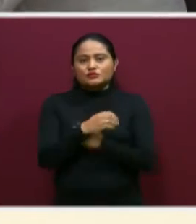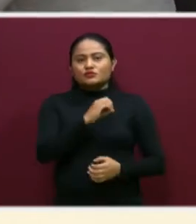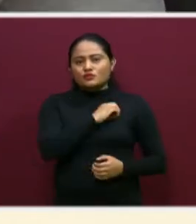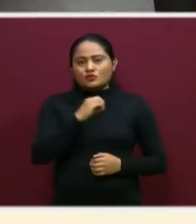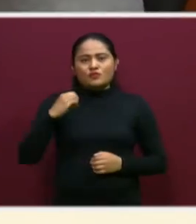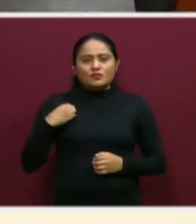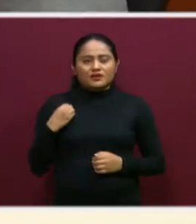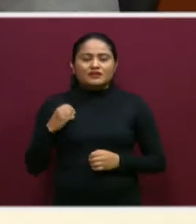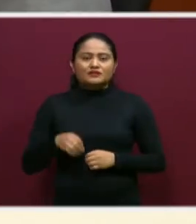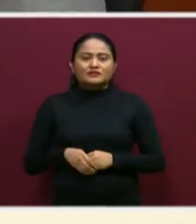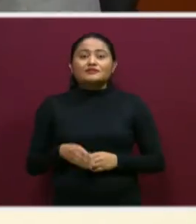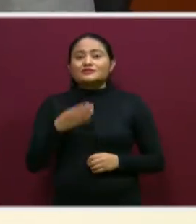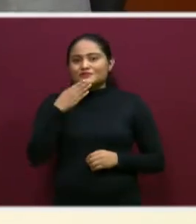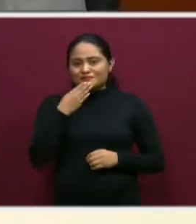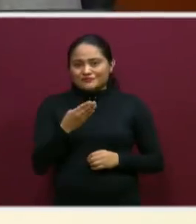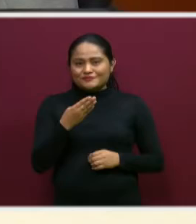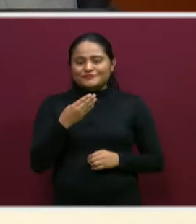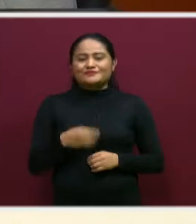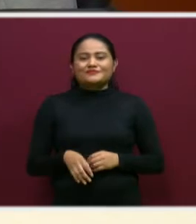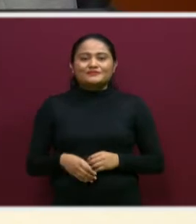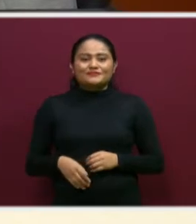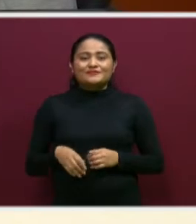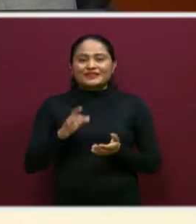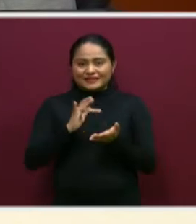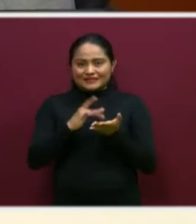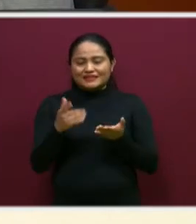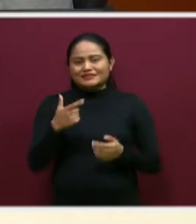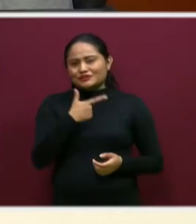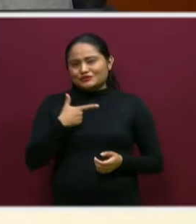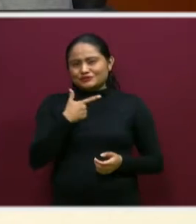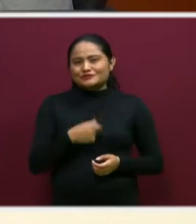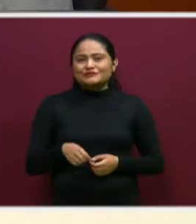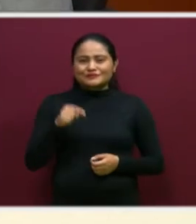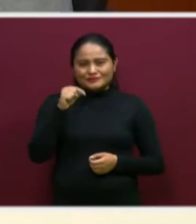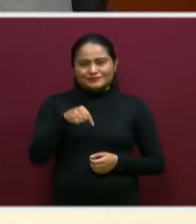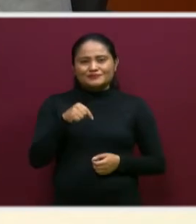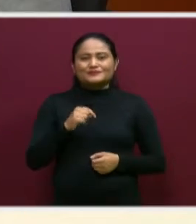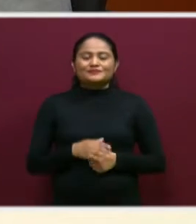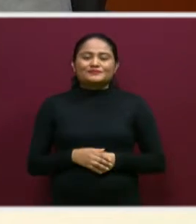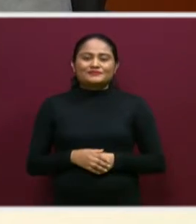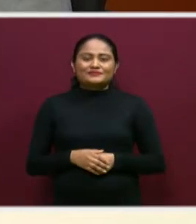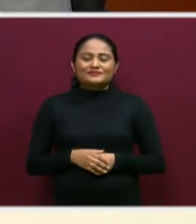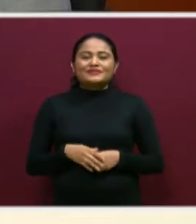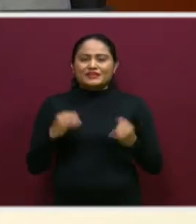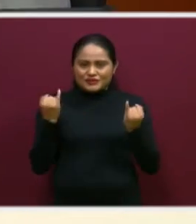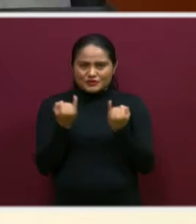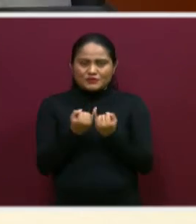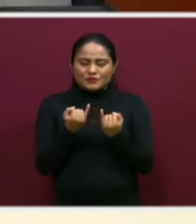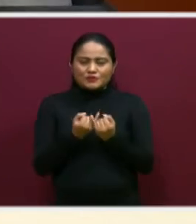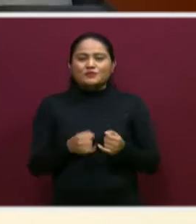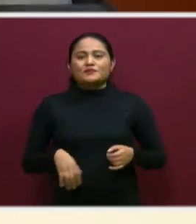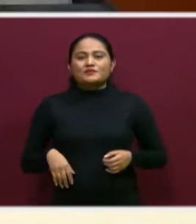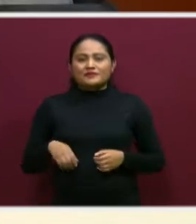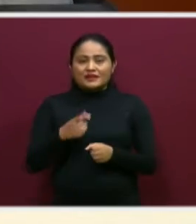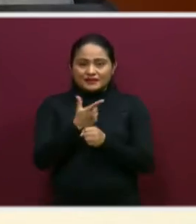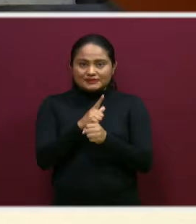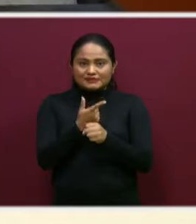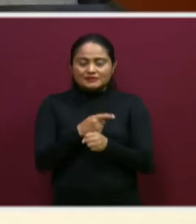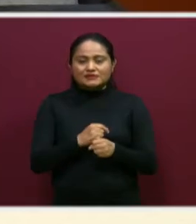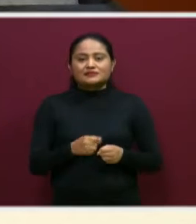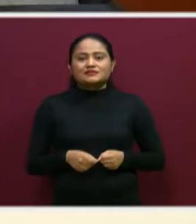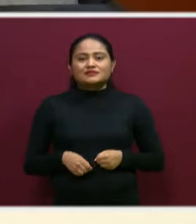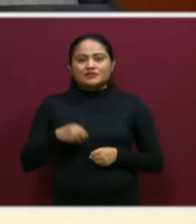dia gabi mucho gusto de estar aquí esta tarde qué gusto volver a verla y también presentó al licenciado miguel ángel juárez dorantes él es